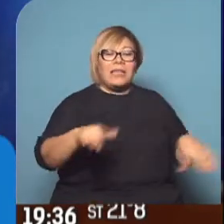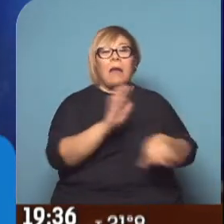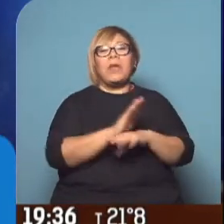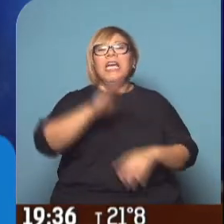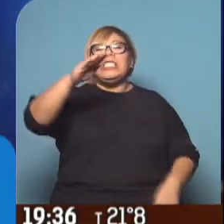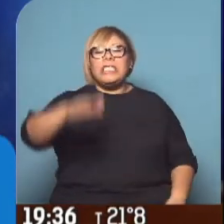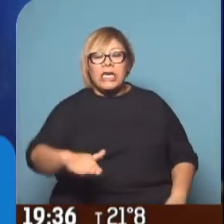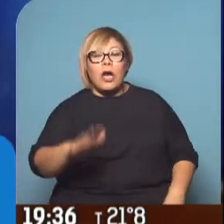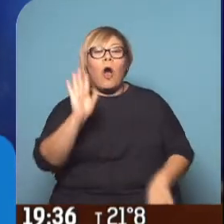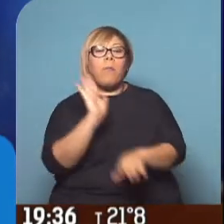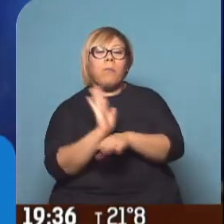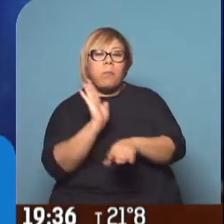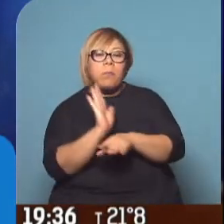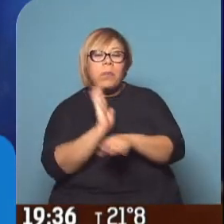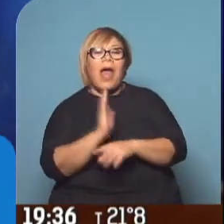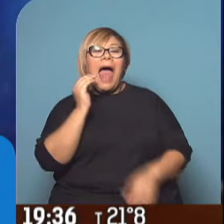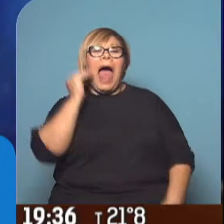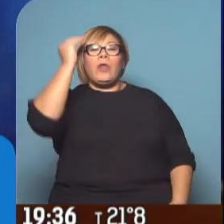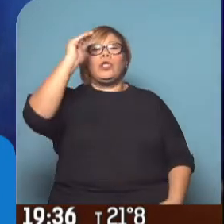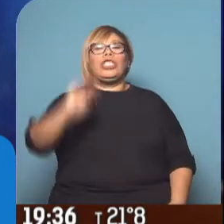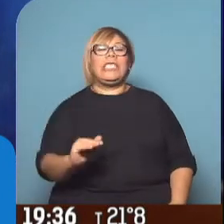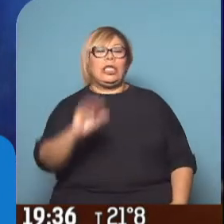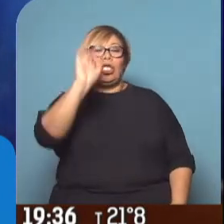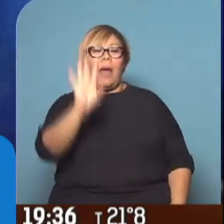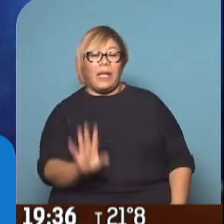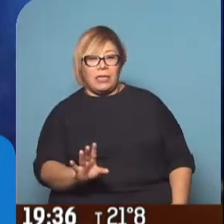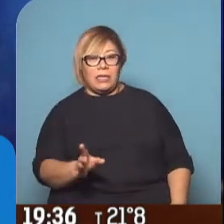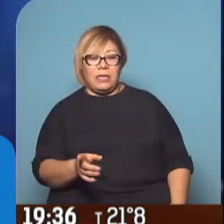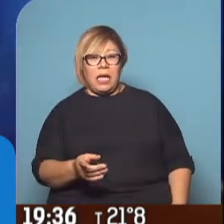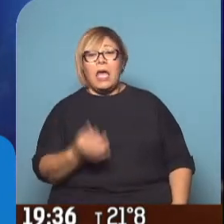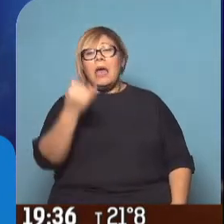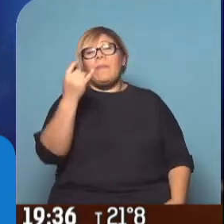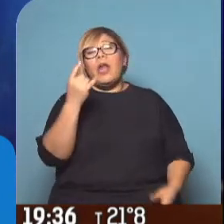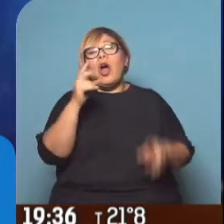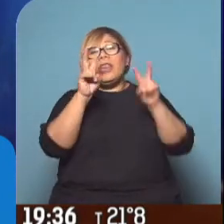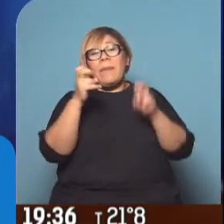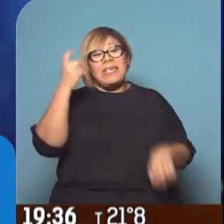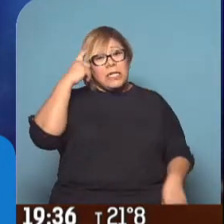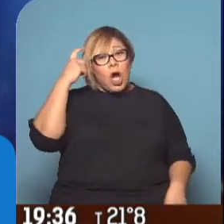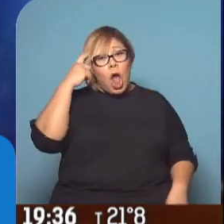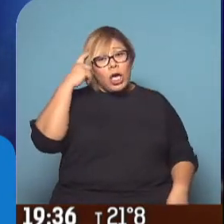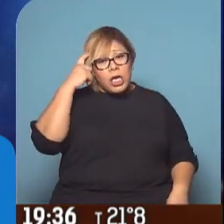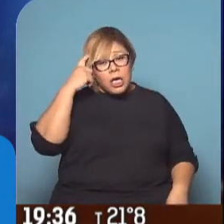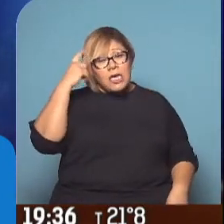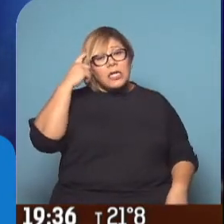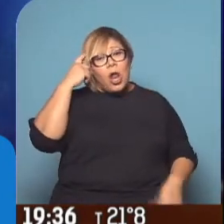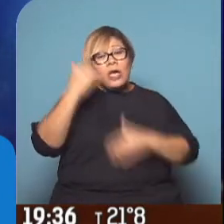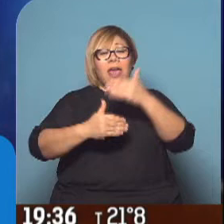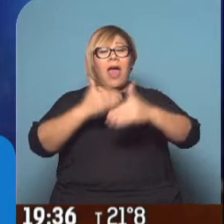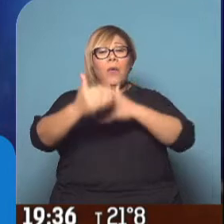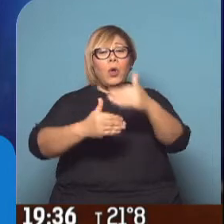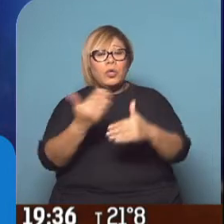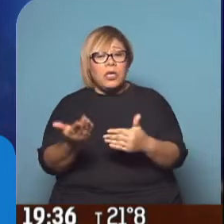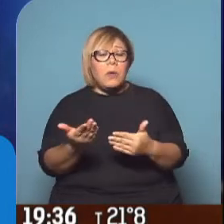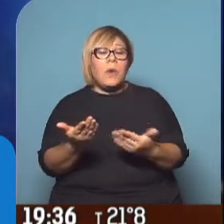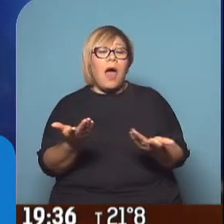que tiene otra dinámica. En el aspecto psicológico pasa exactamente lo mismo. Hay un tema que es central, que es la psicología evolutiva, y es que uno no